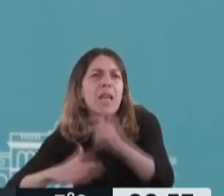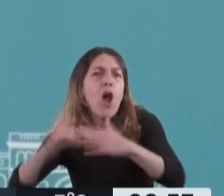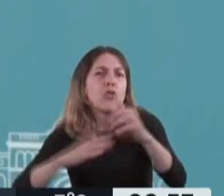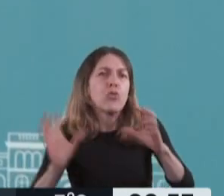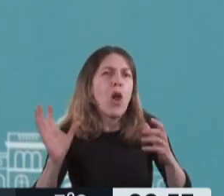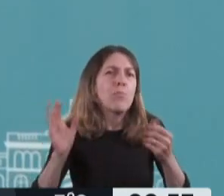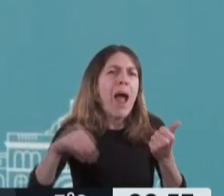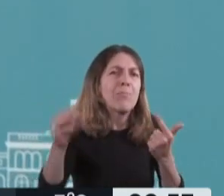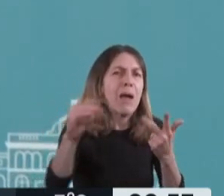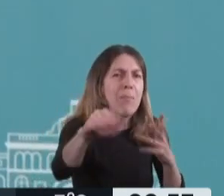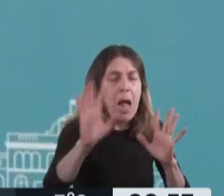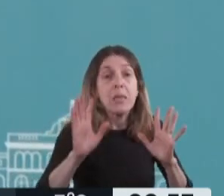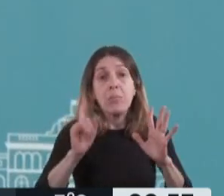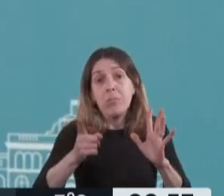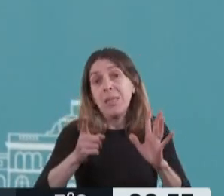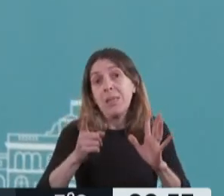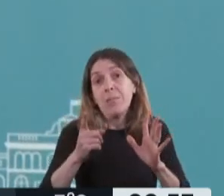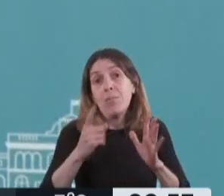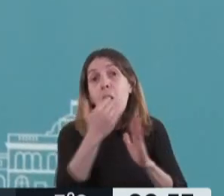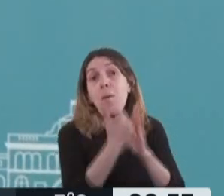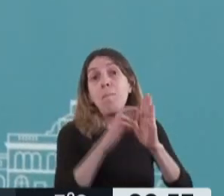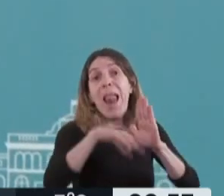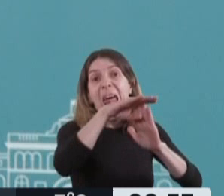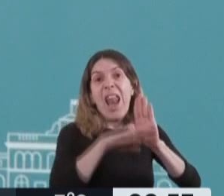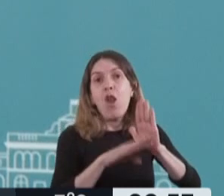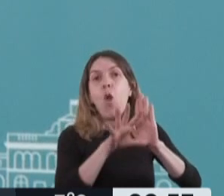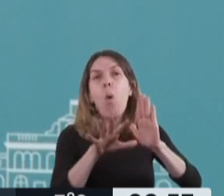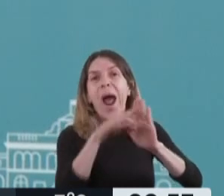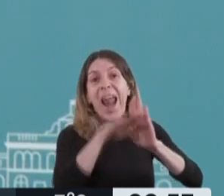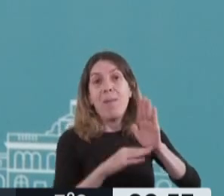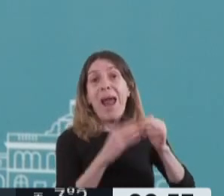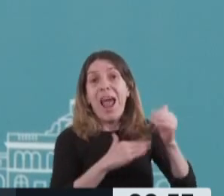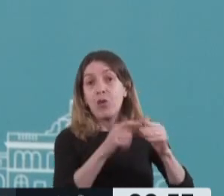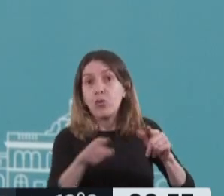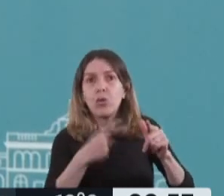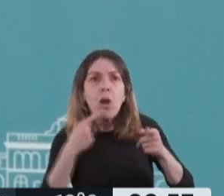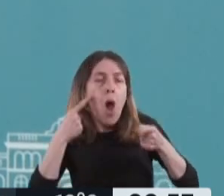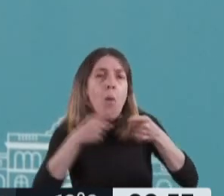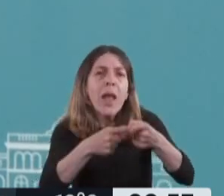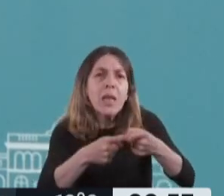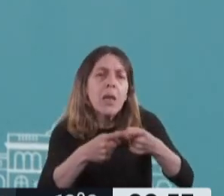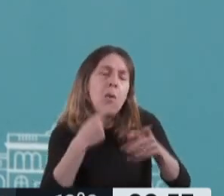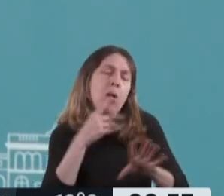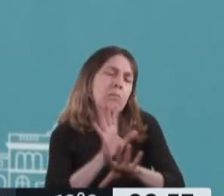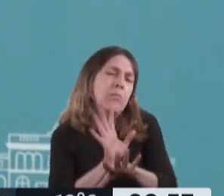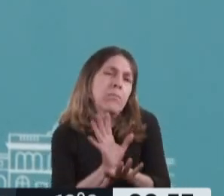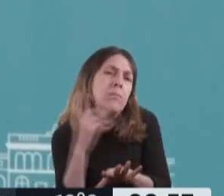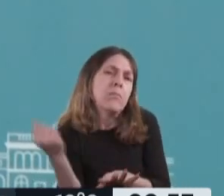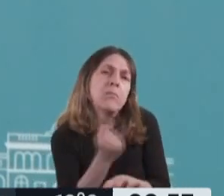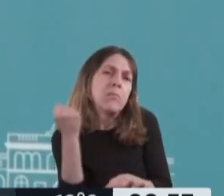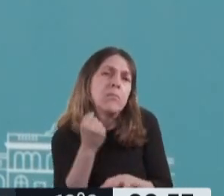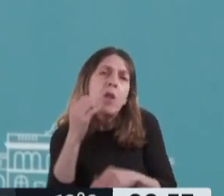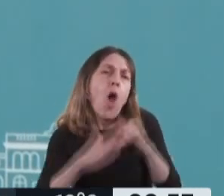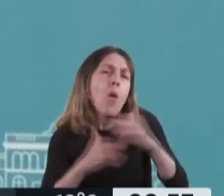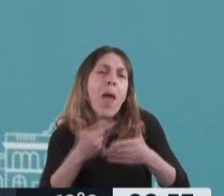completando se esa agenda que tiene como principal sentido y señal marcar la importancia de la